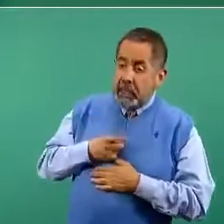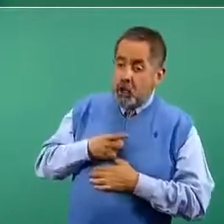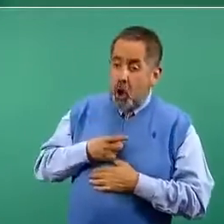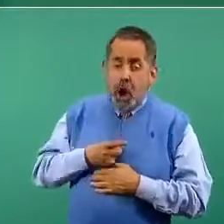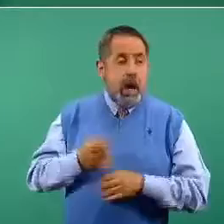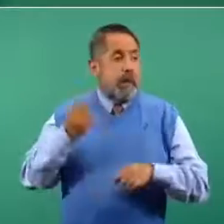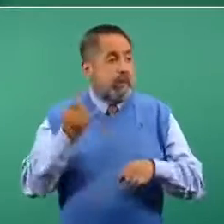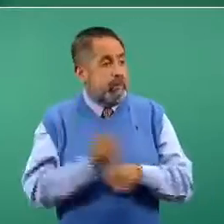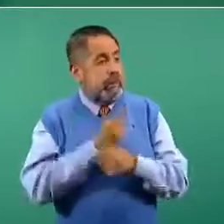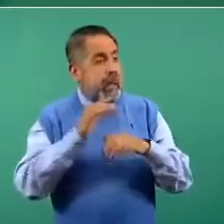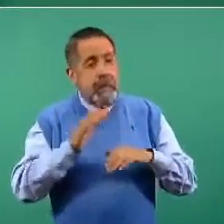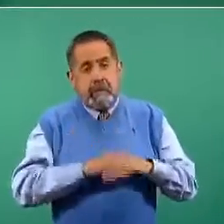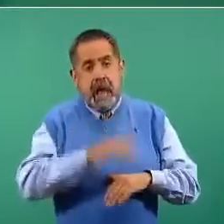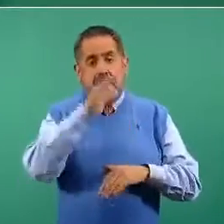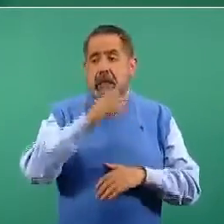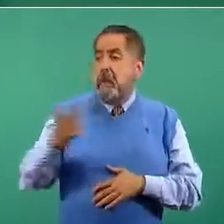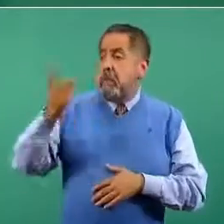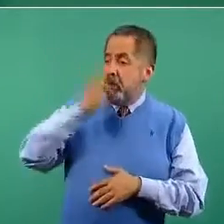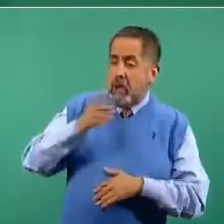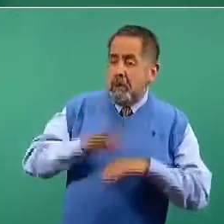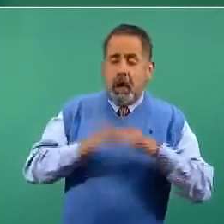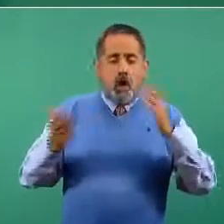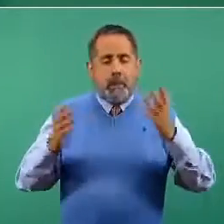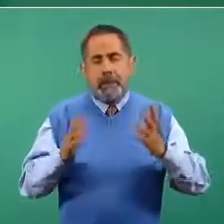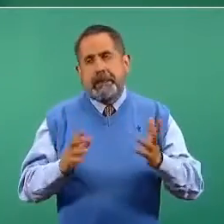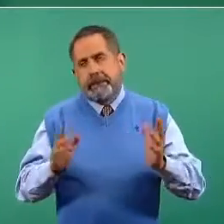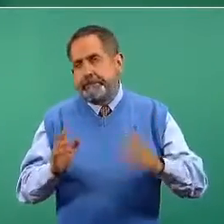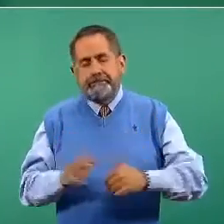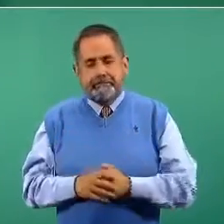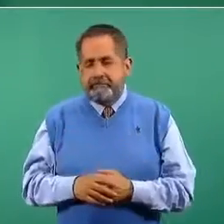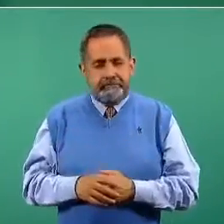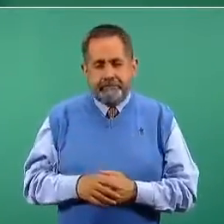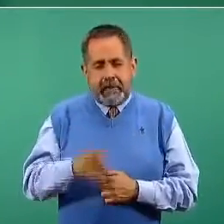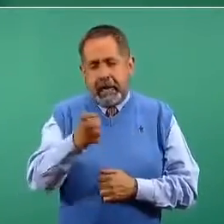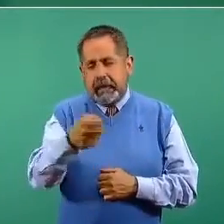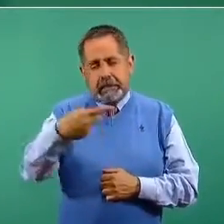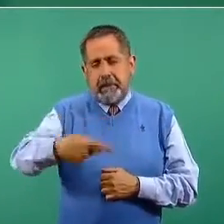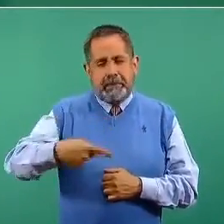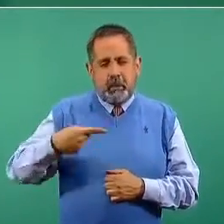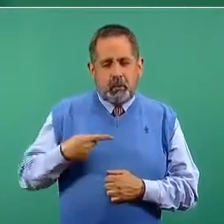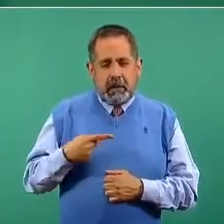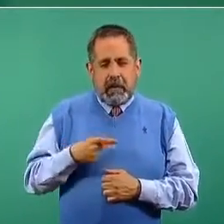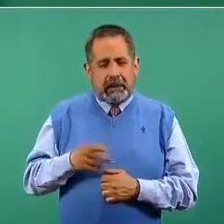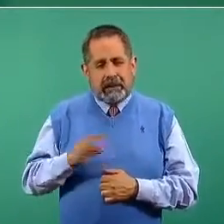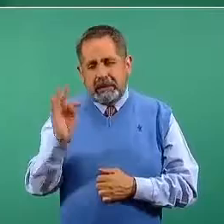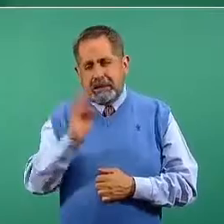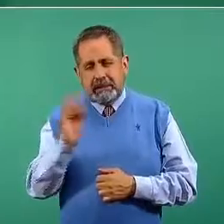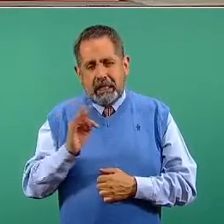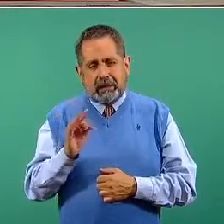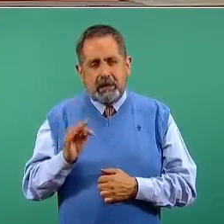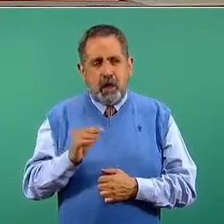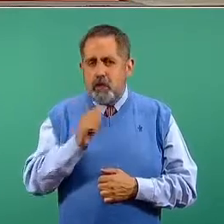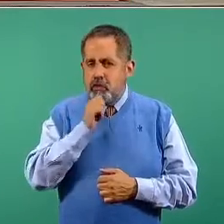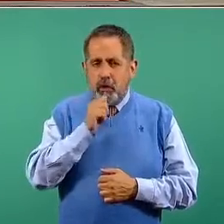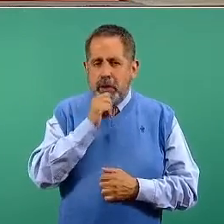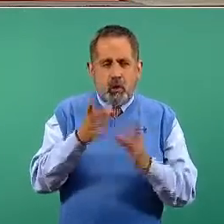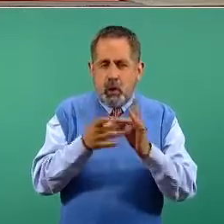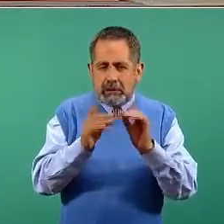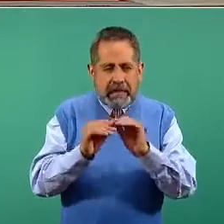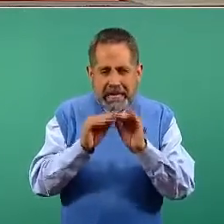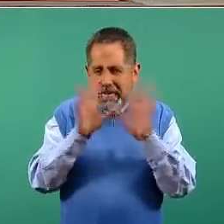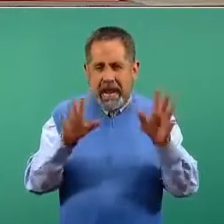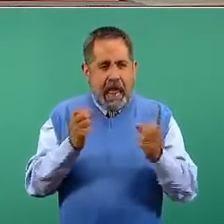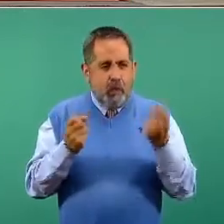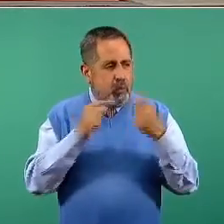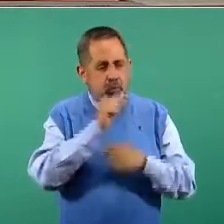en tal fecha el pico de la epidemia. Entonces, nos da la impresión de que esta pregunta quizá no lo ha quedado totalmente clara en